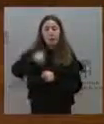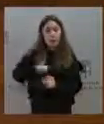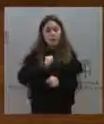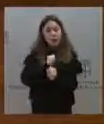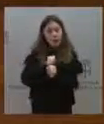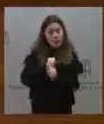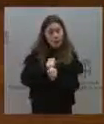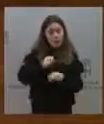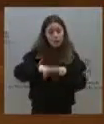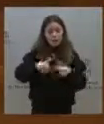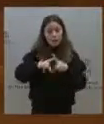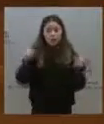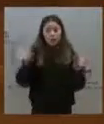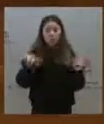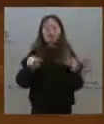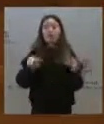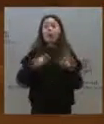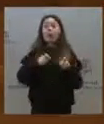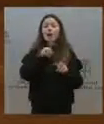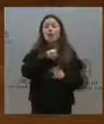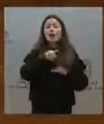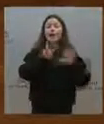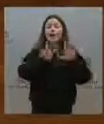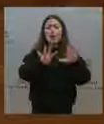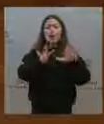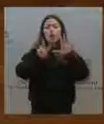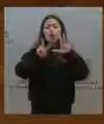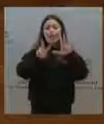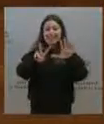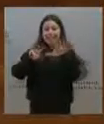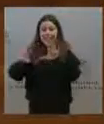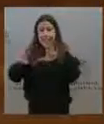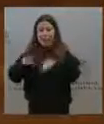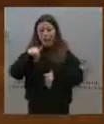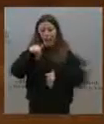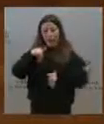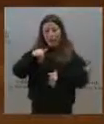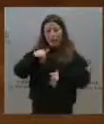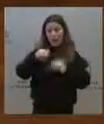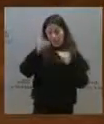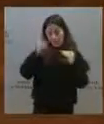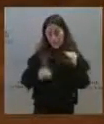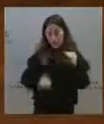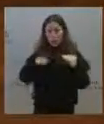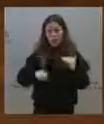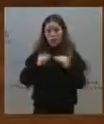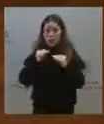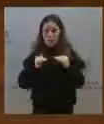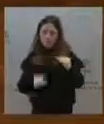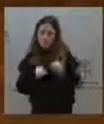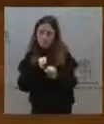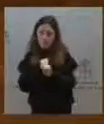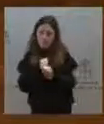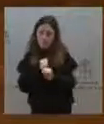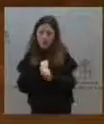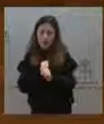que en 1977. Tenemos menos personas trabajando que en 1977. El empleo privado hoy en Asturias es un